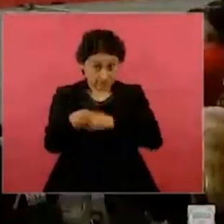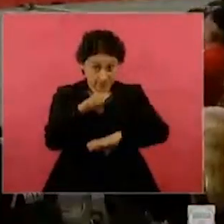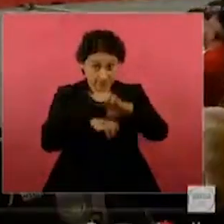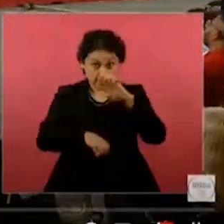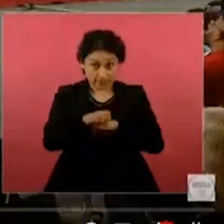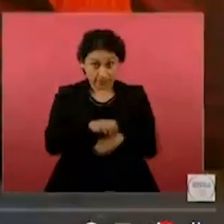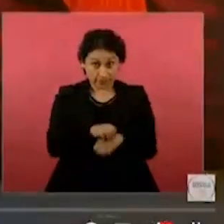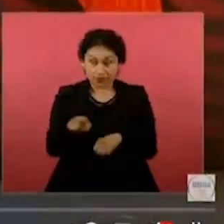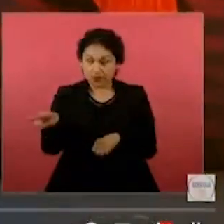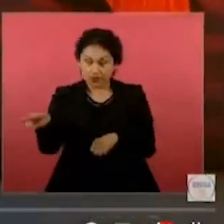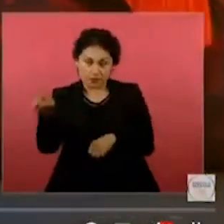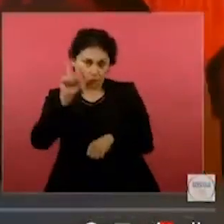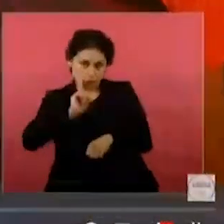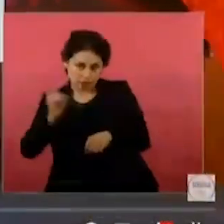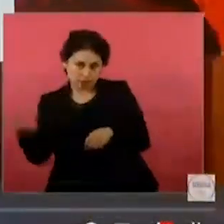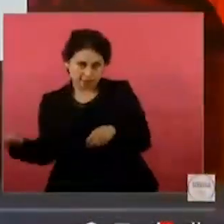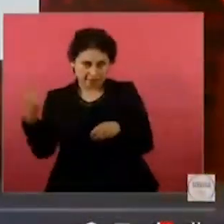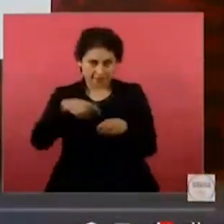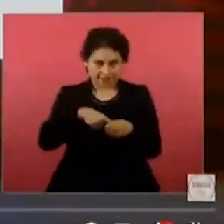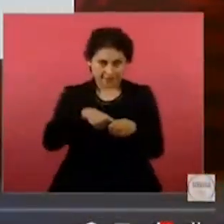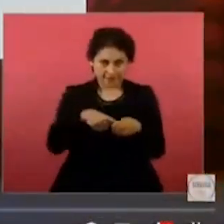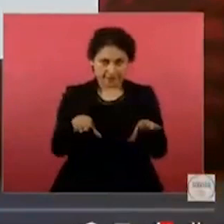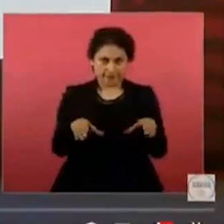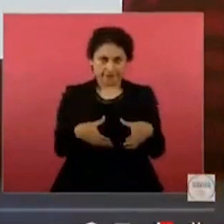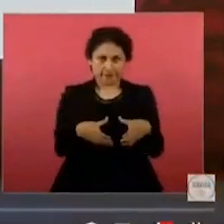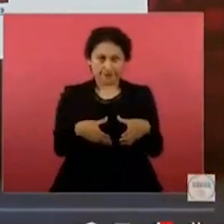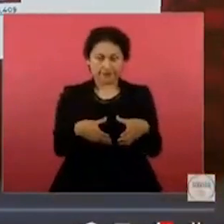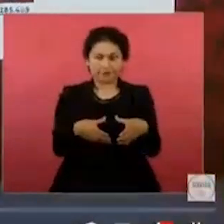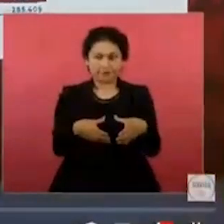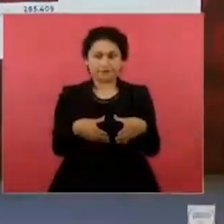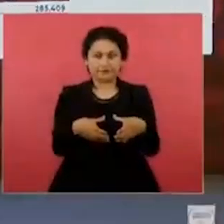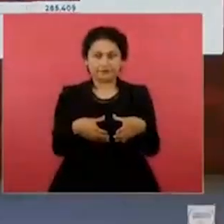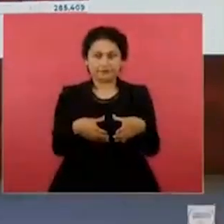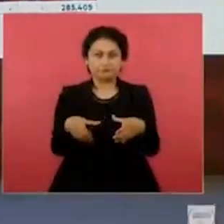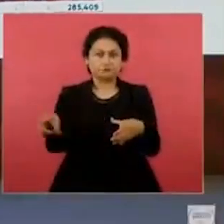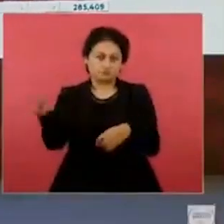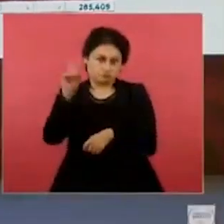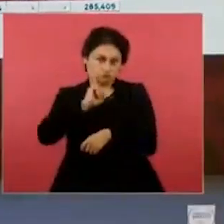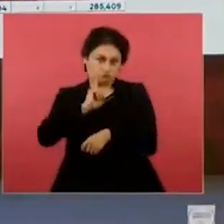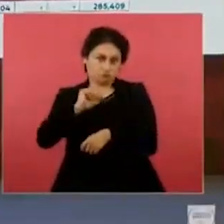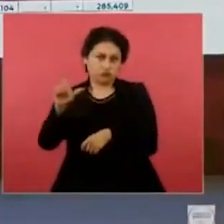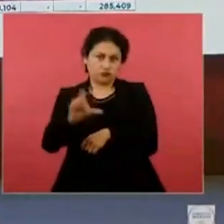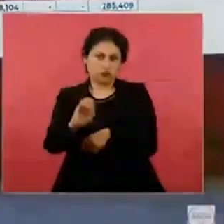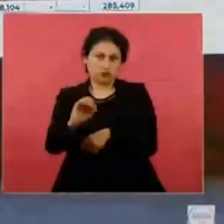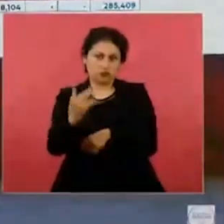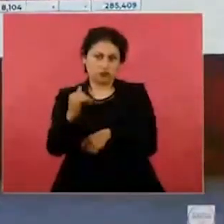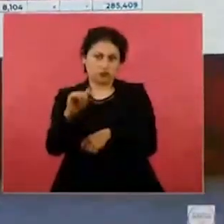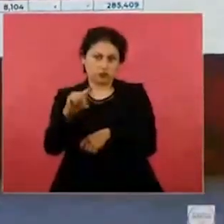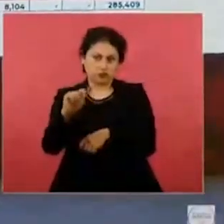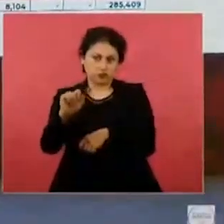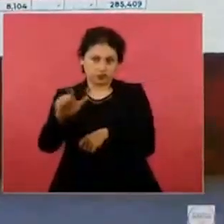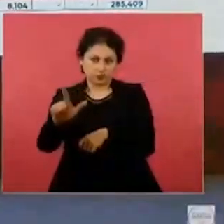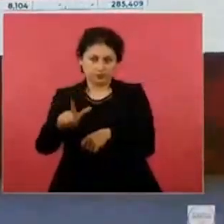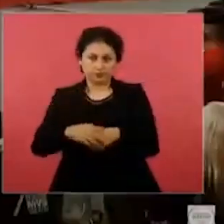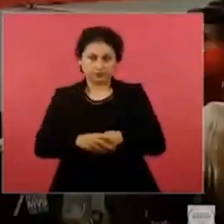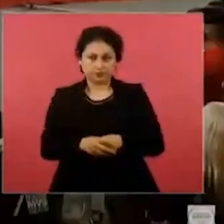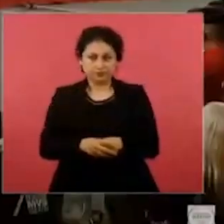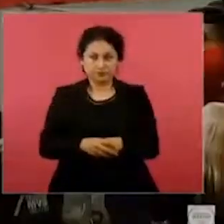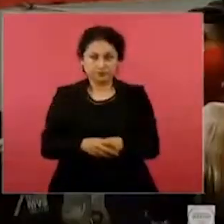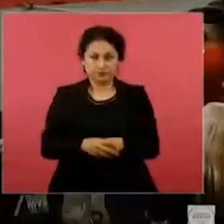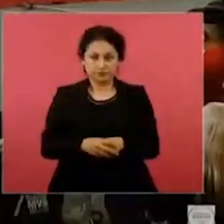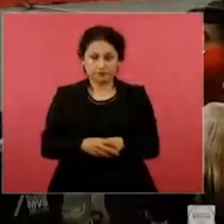compañeros le preguntaron presidente ya recién notificación del INE presidente Xóchitl Gálvez dice que lo va a volver a denunciar